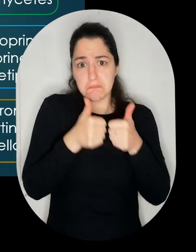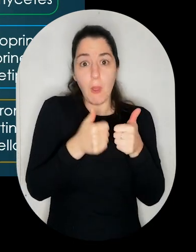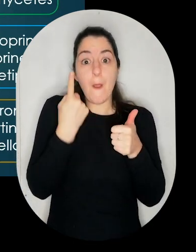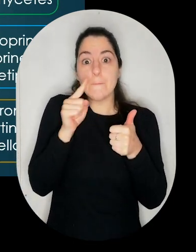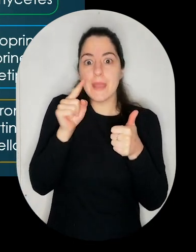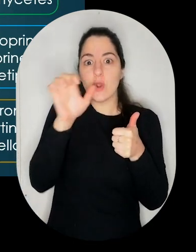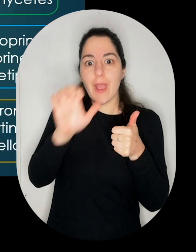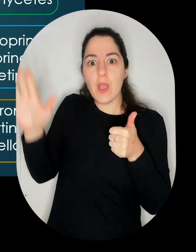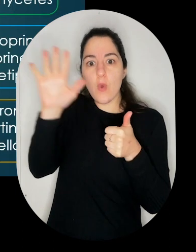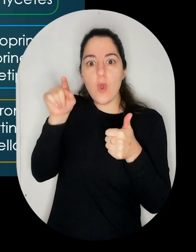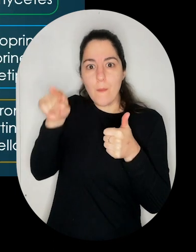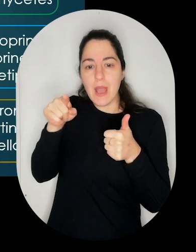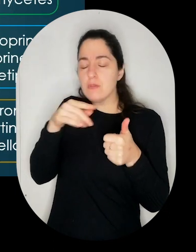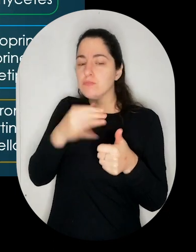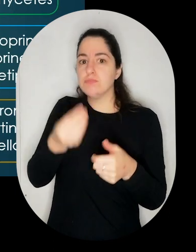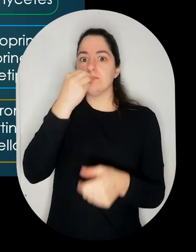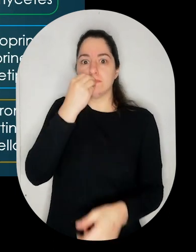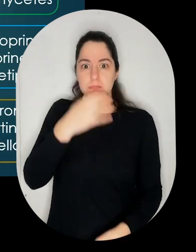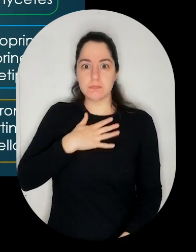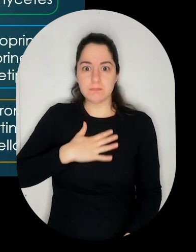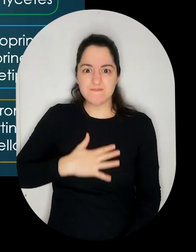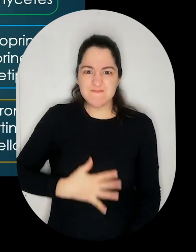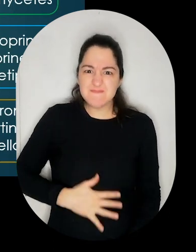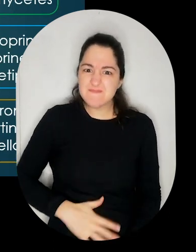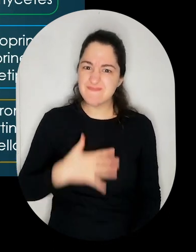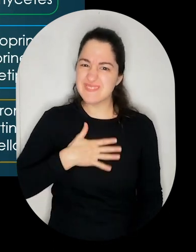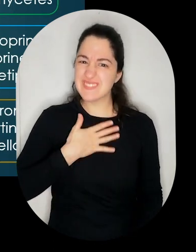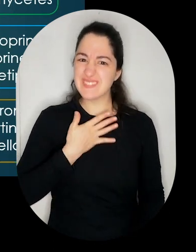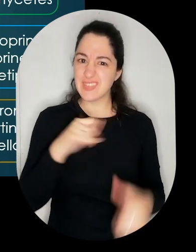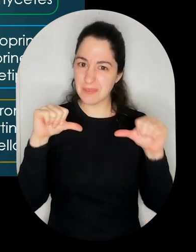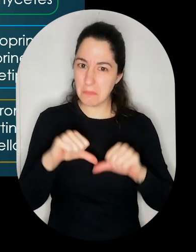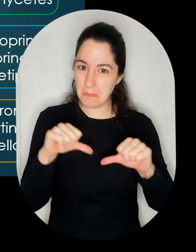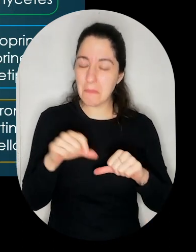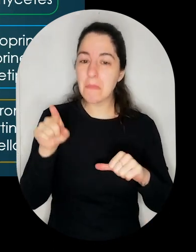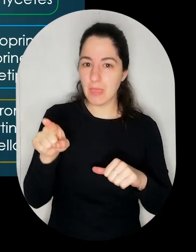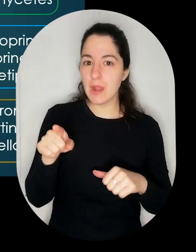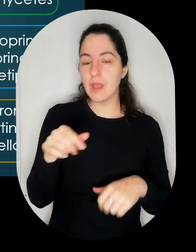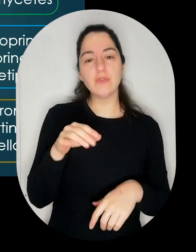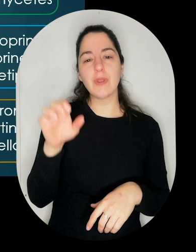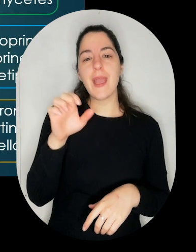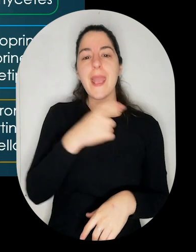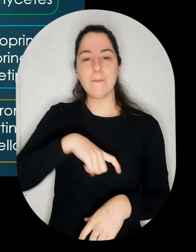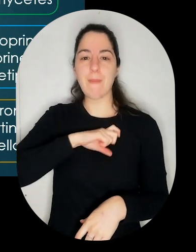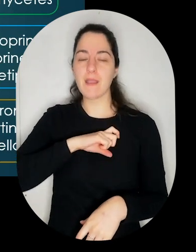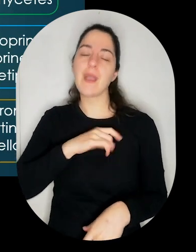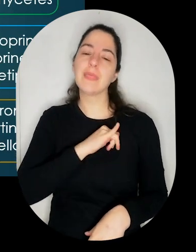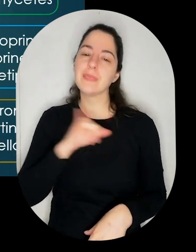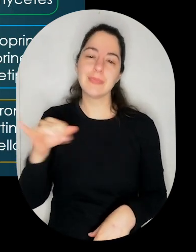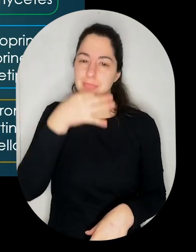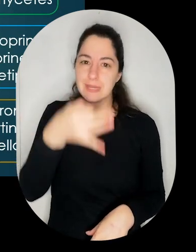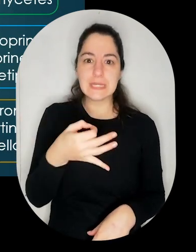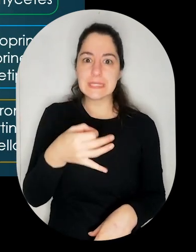embargo, en Europa se conocen como comestibles, pero los españoles siempre dicen que comer escobetilla, como le llaman ellos, o